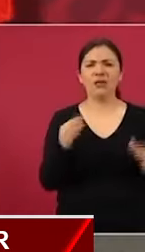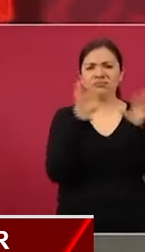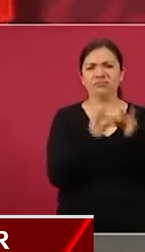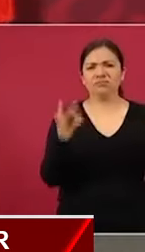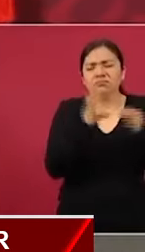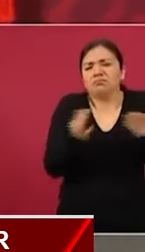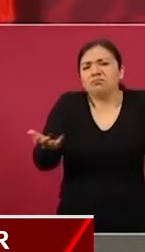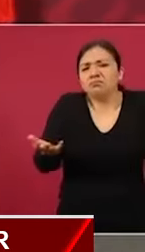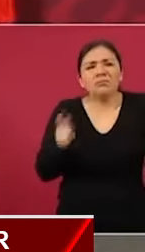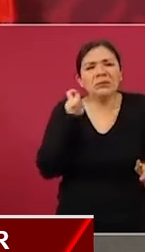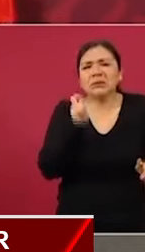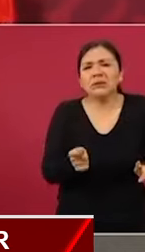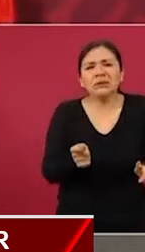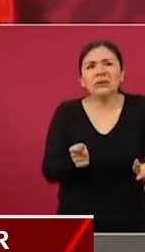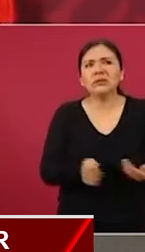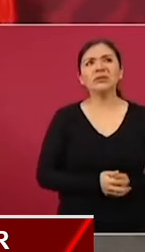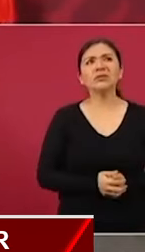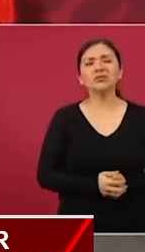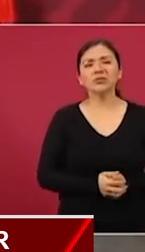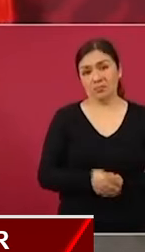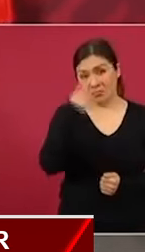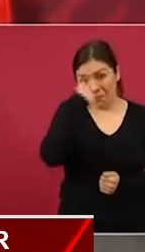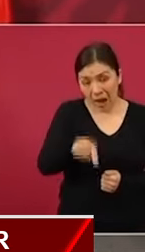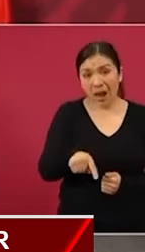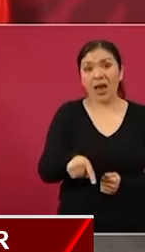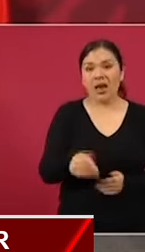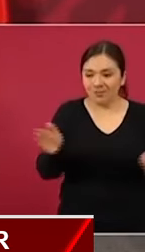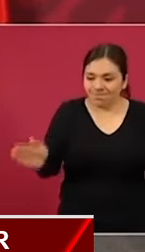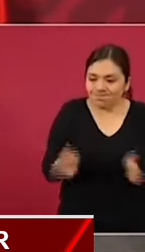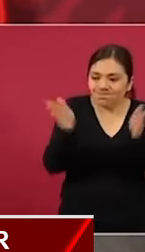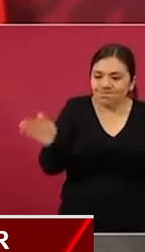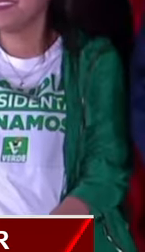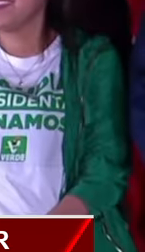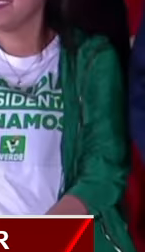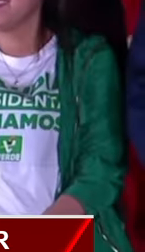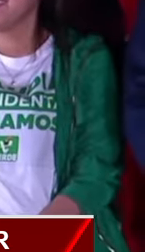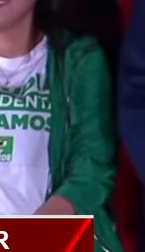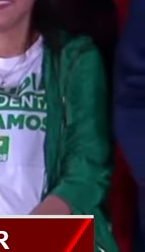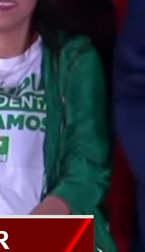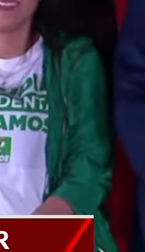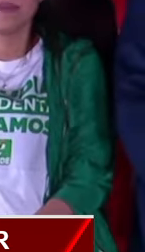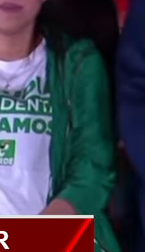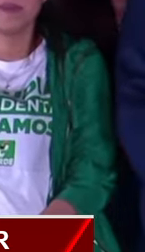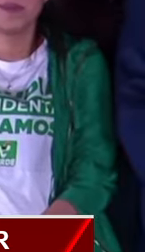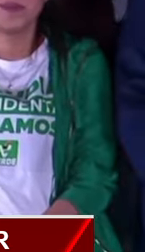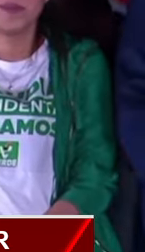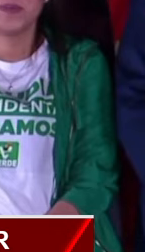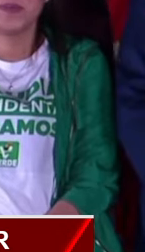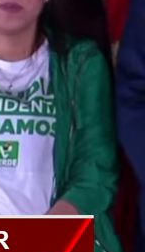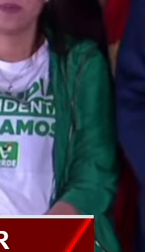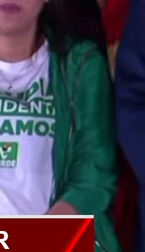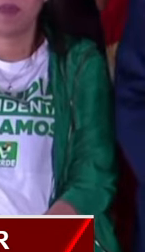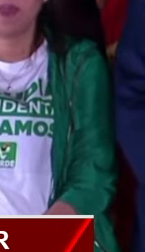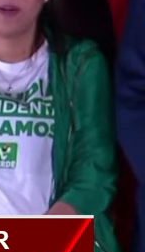que recomendarle a su colega español que la reforma maravillosa de Justicia entre comillas que han hecho ahí que es cargarse